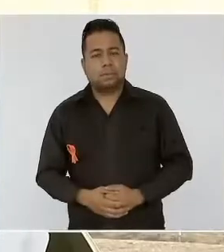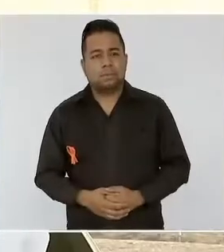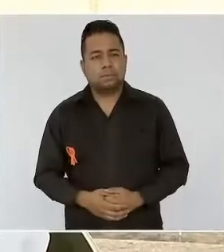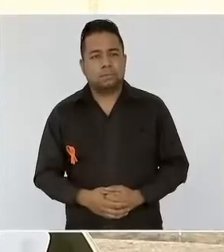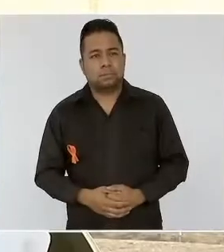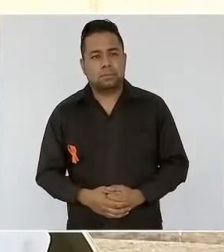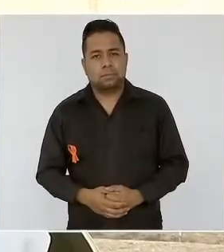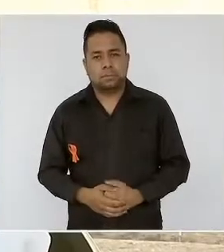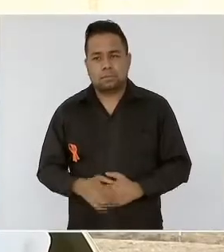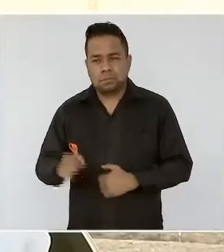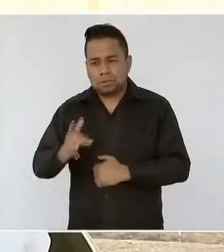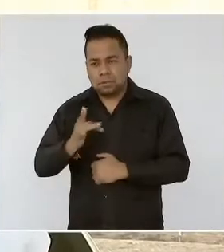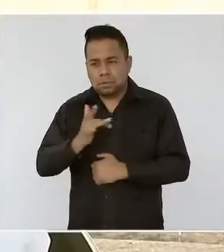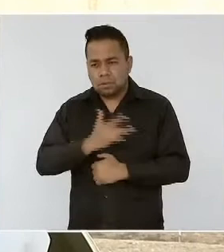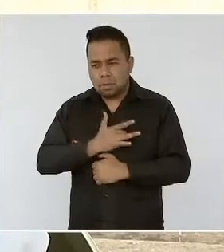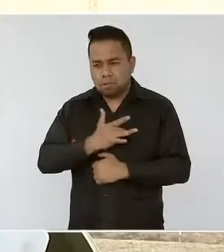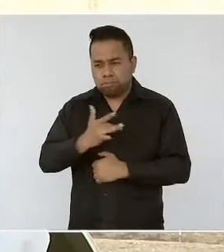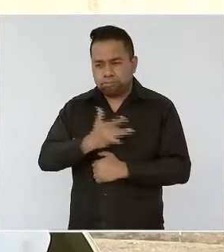Escucho tu corazón,